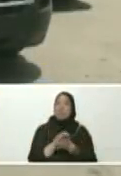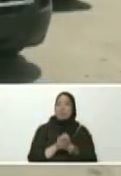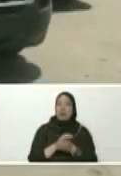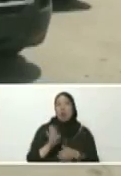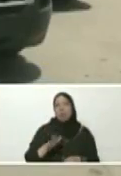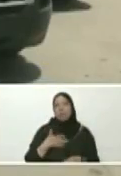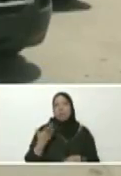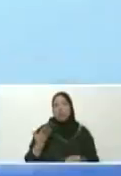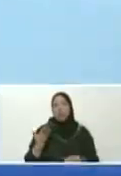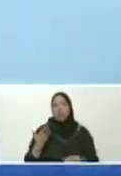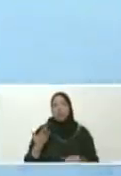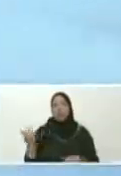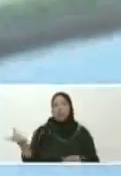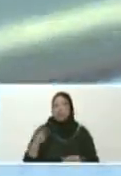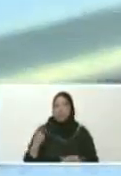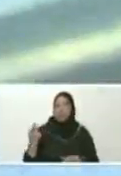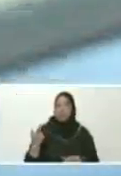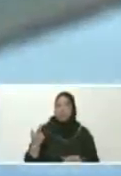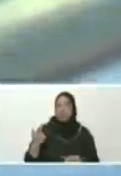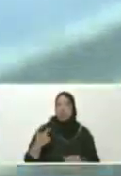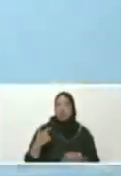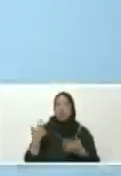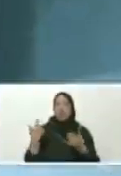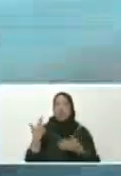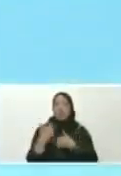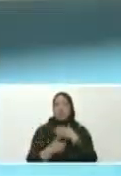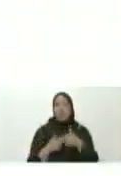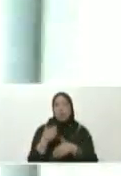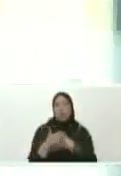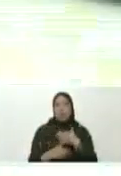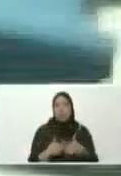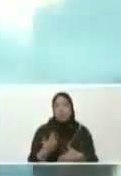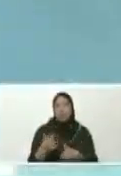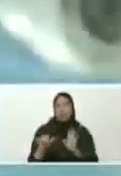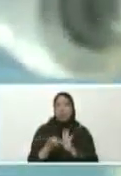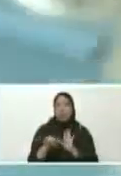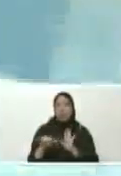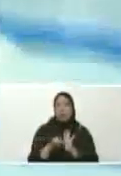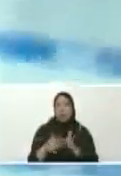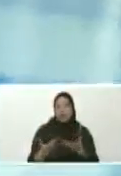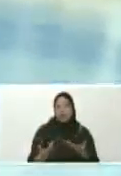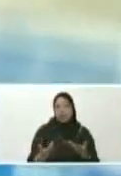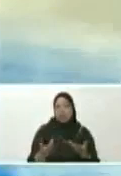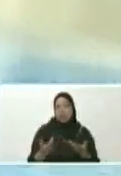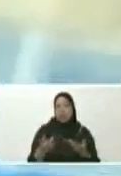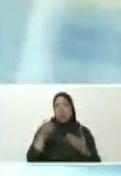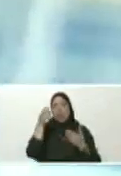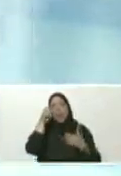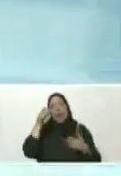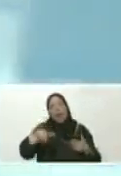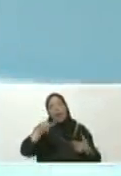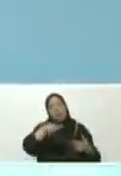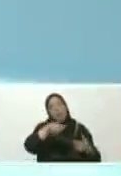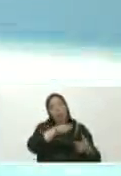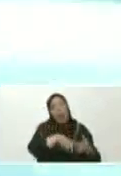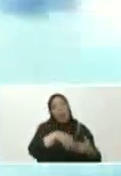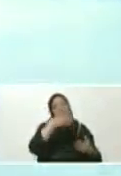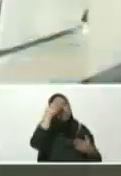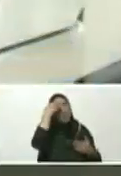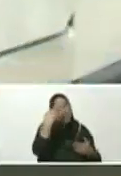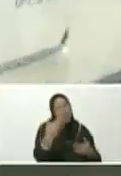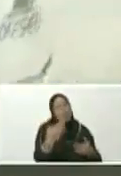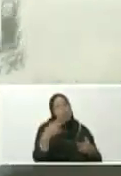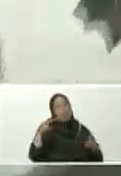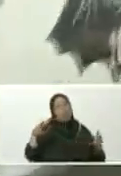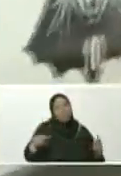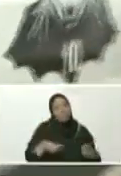pudiéramos acercarnos tú y yo. Déjenos quietos, vamos poco a poco, vamos a acercarnos, la cava, para saludar al pueblo. Con el